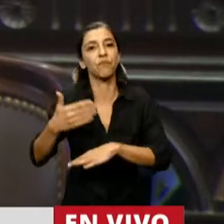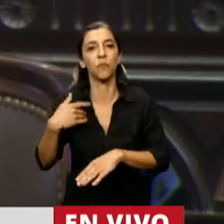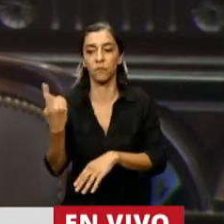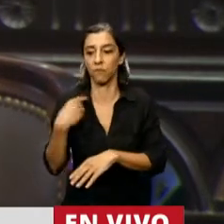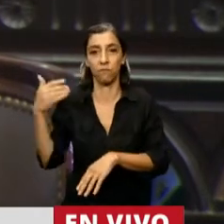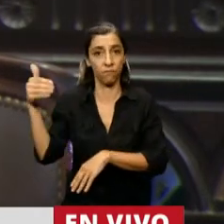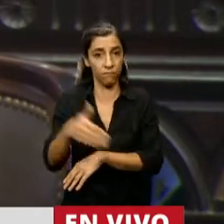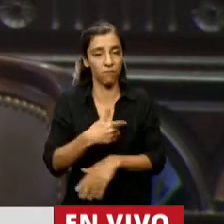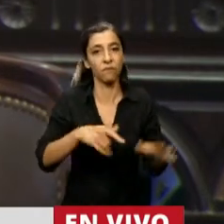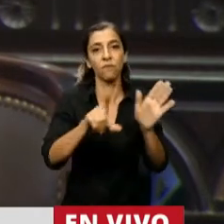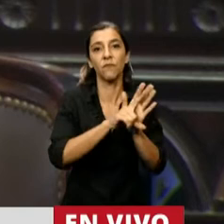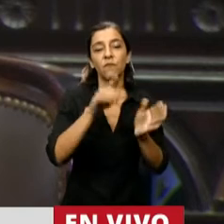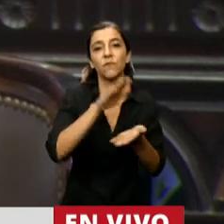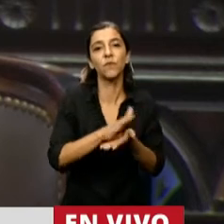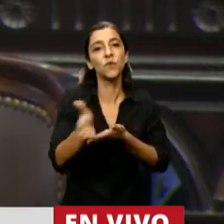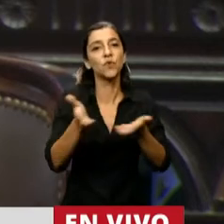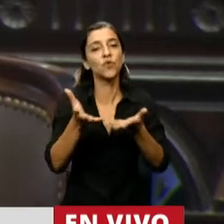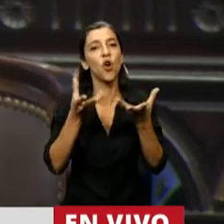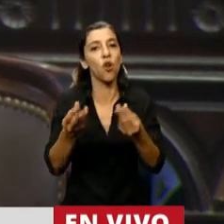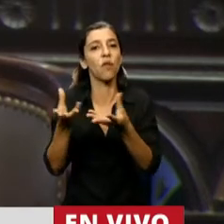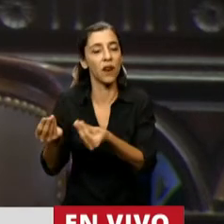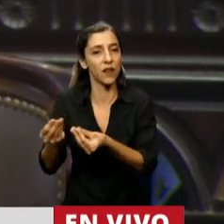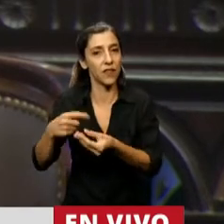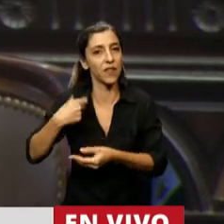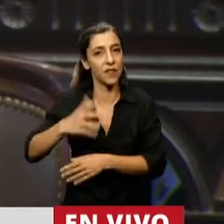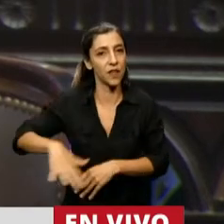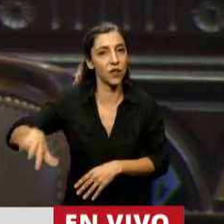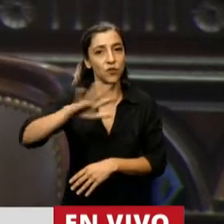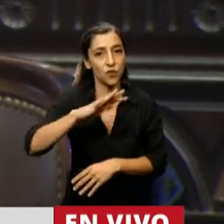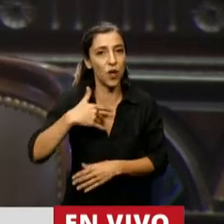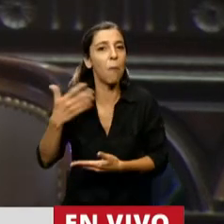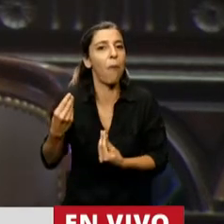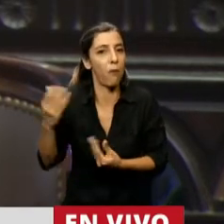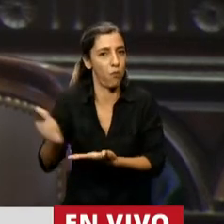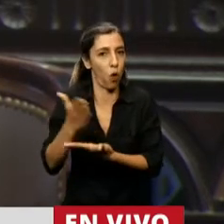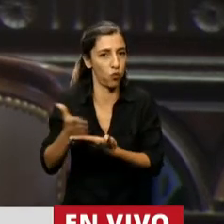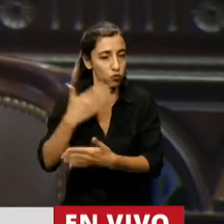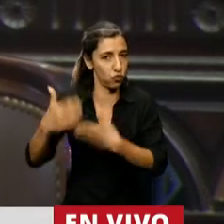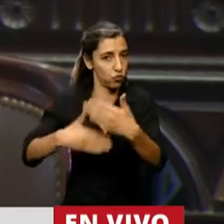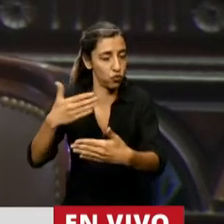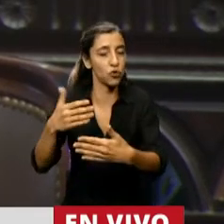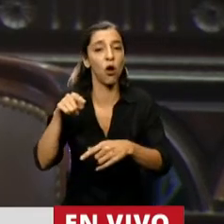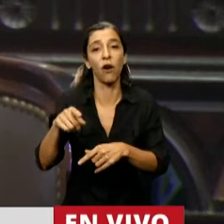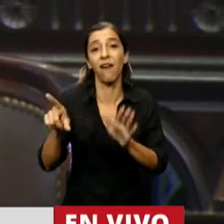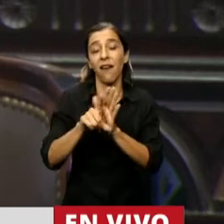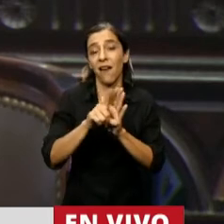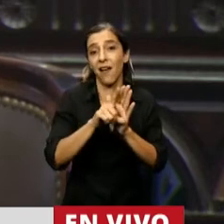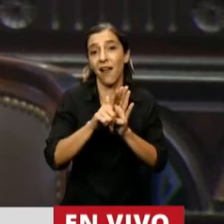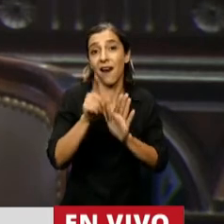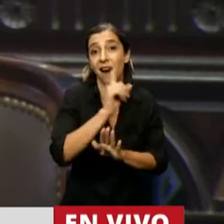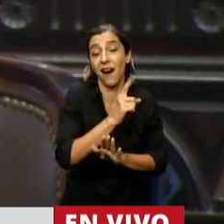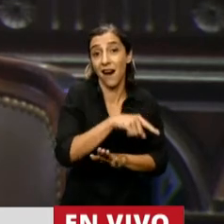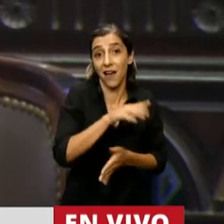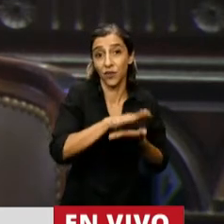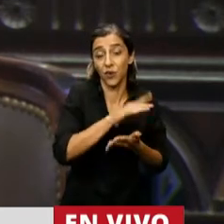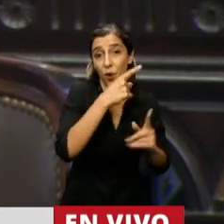de solidaridad social y reactivación productiva que dejó sin efecto esa ley y dio